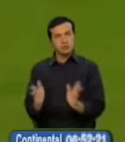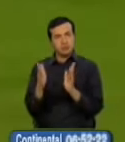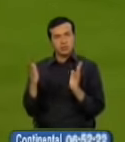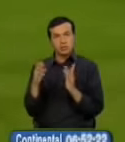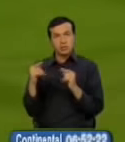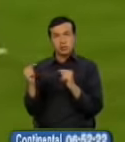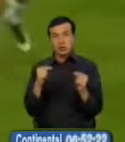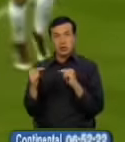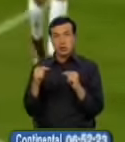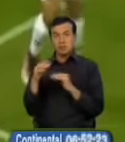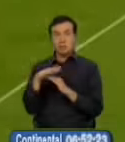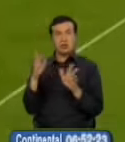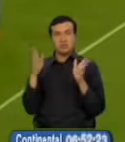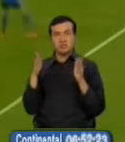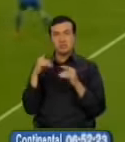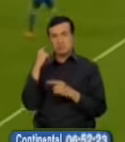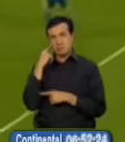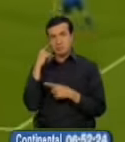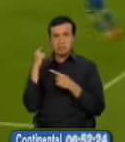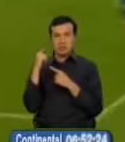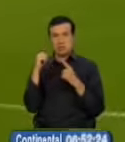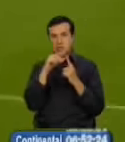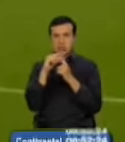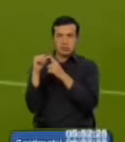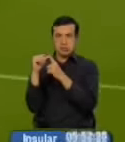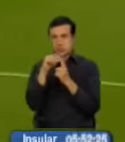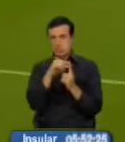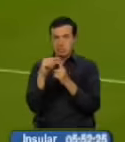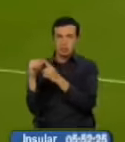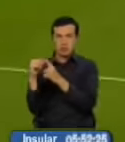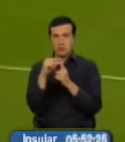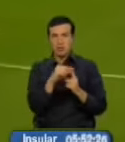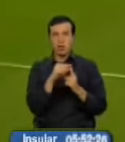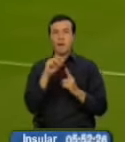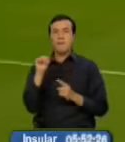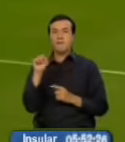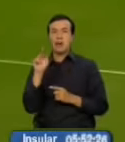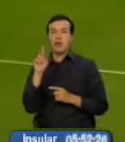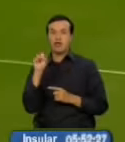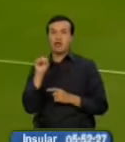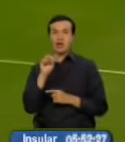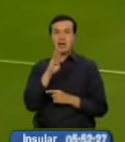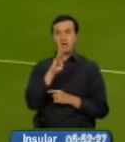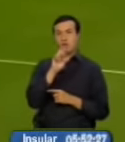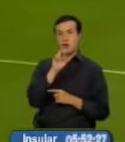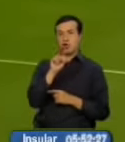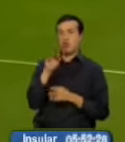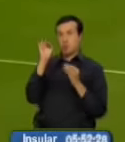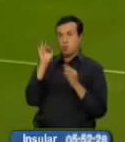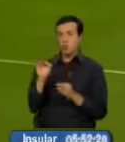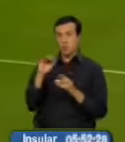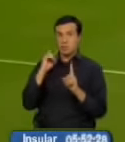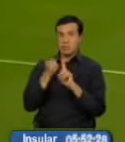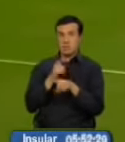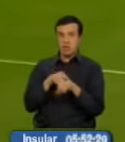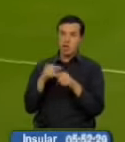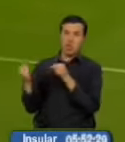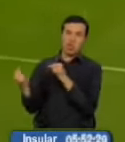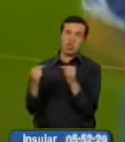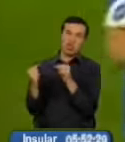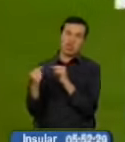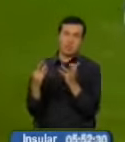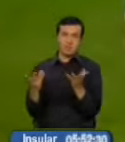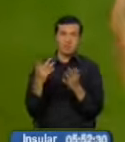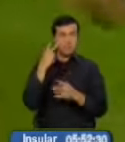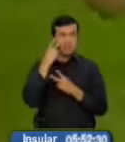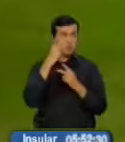tan pacífico por un intercambio verbal entre Diego Armando Maradona y Juan Sebastián Verón, que se dio al cierre del primer tiempo. De todas maneras, aquí están